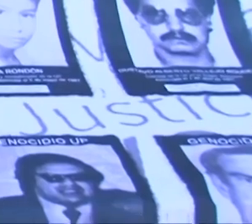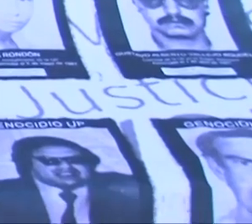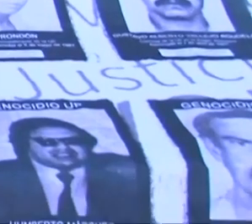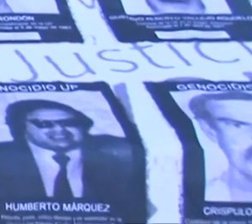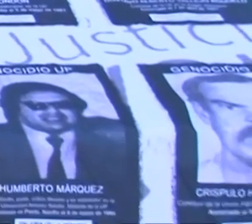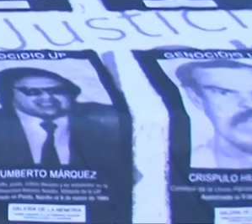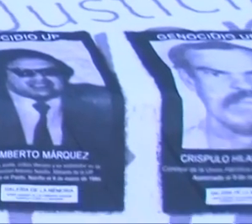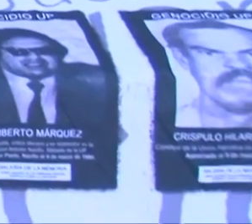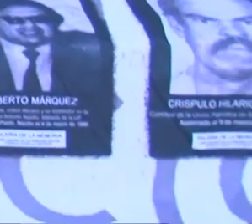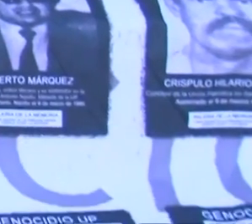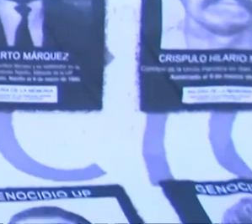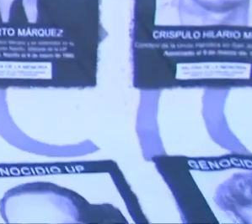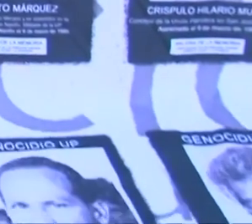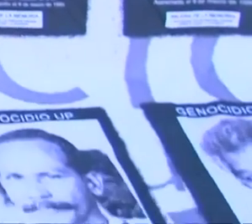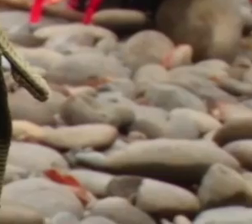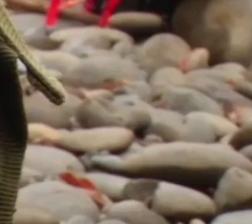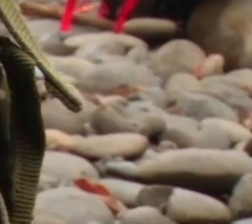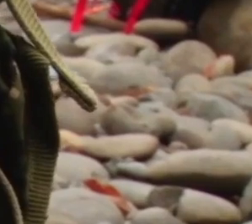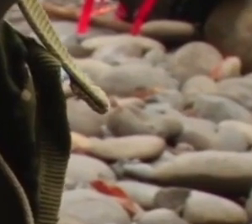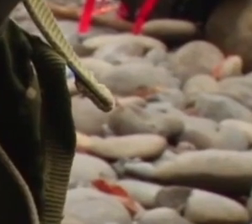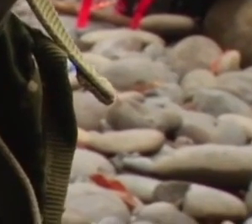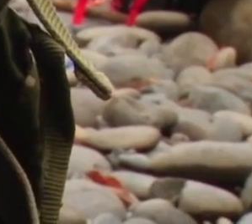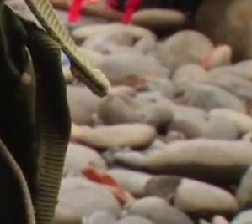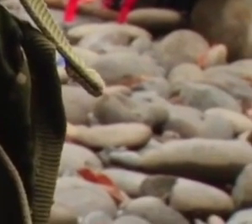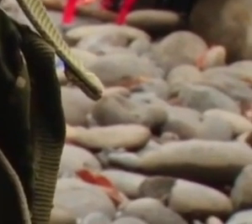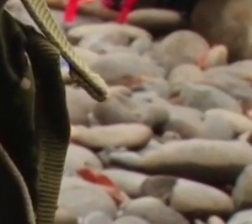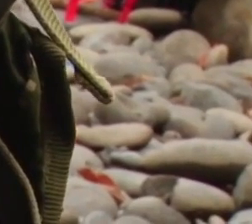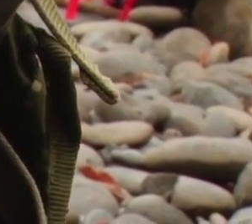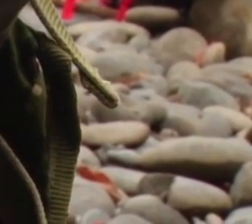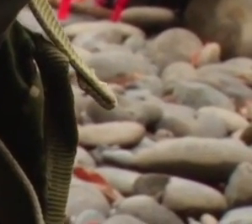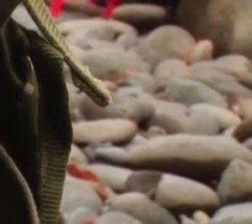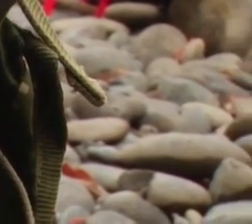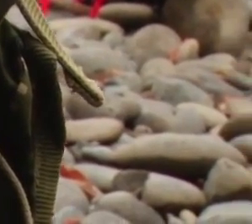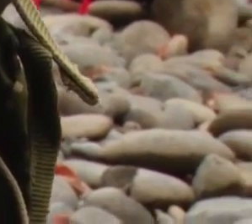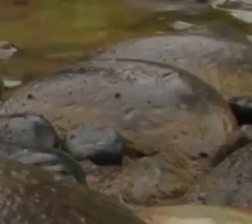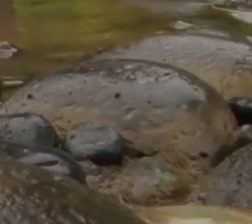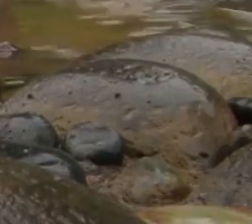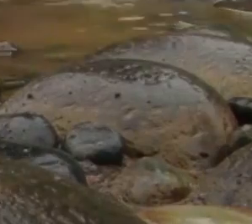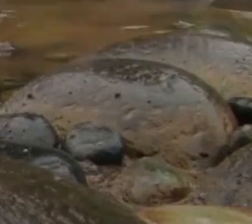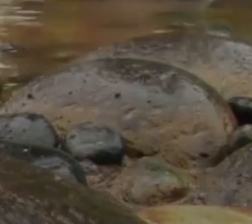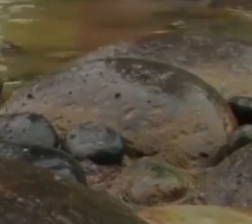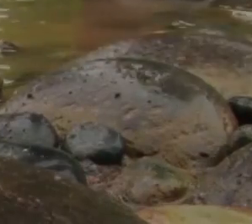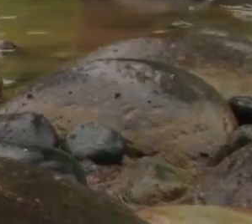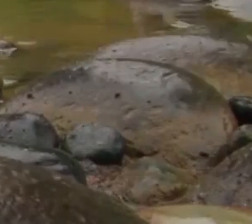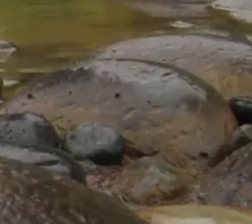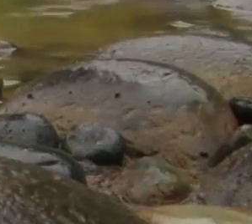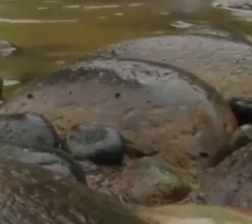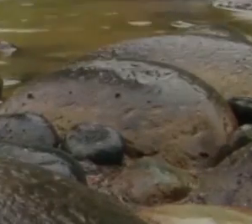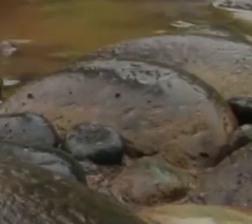más de 8 millones de desplazados y más de 4.000 personas muertas, aunque hay víctimas que aseguran no fueron